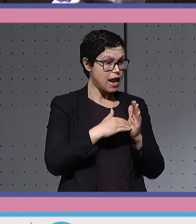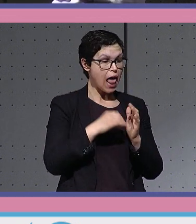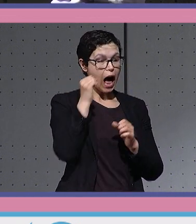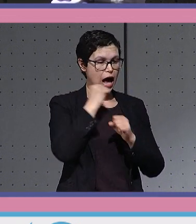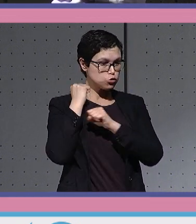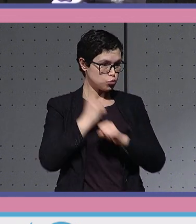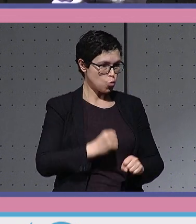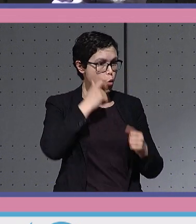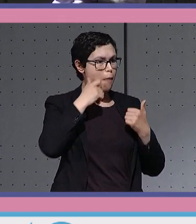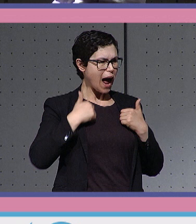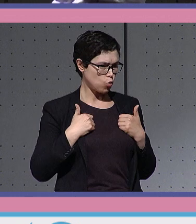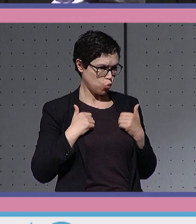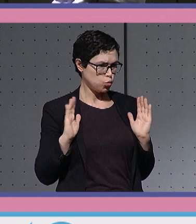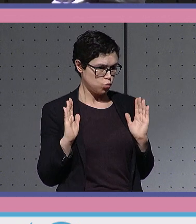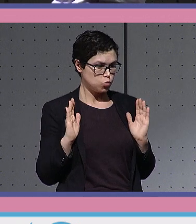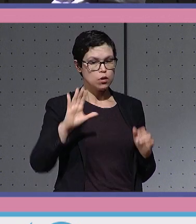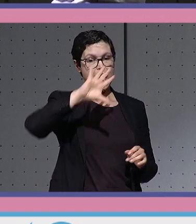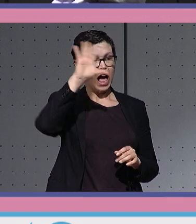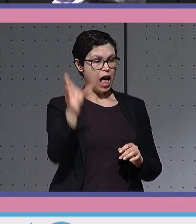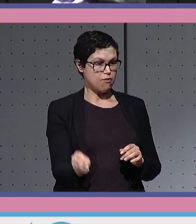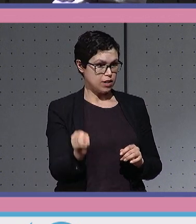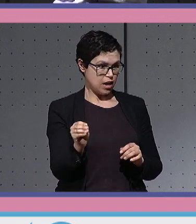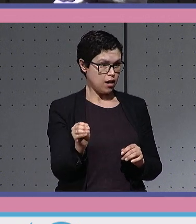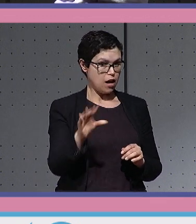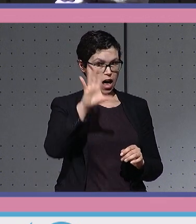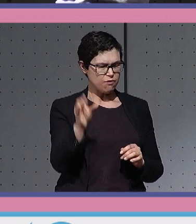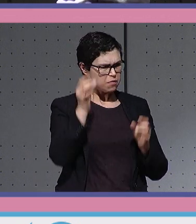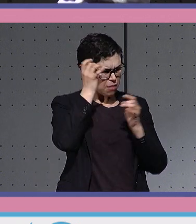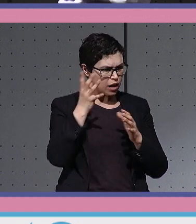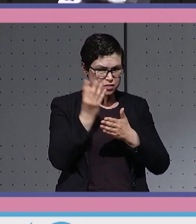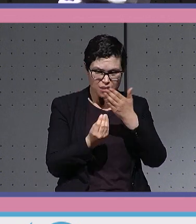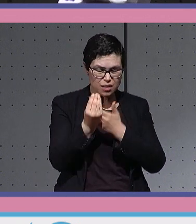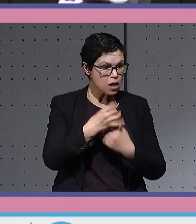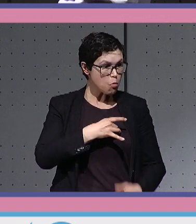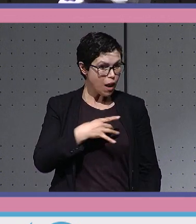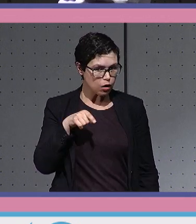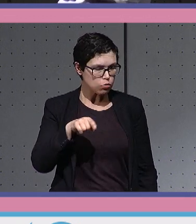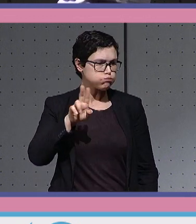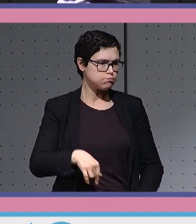unos 70.000 que salimos de África. Si allí te aparecía una mutación de piel blanca, allí era una enfermedad.